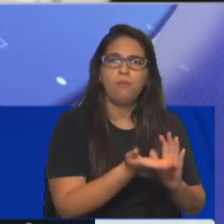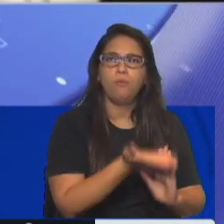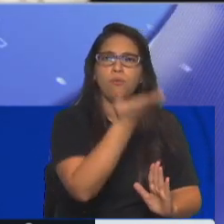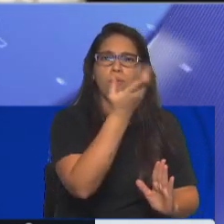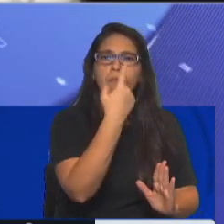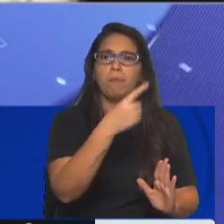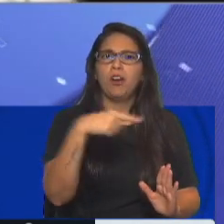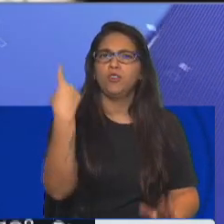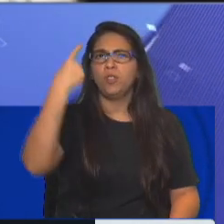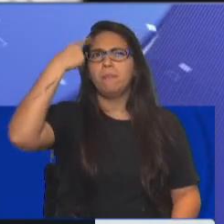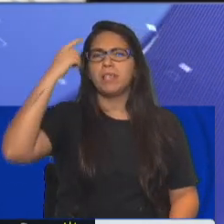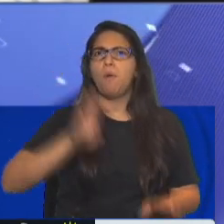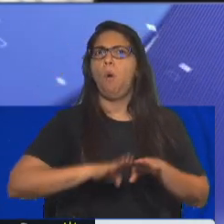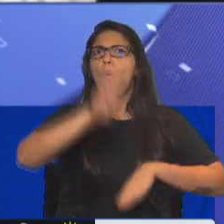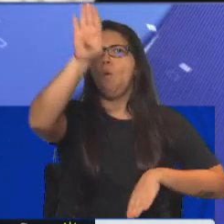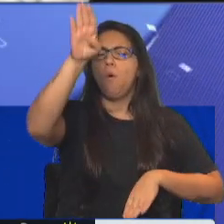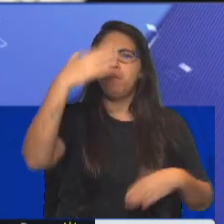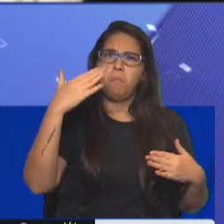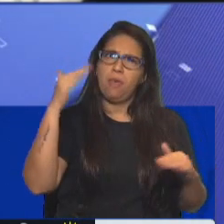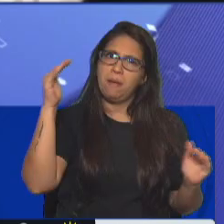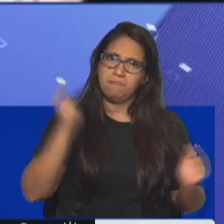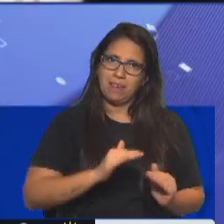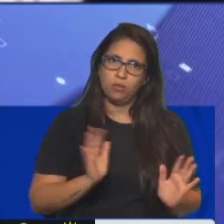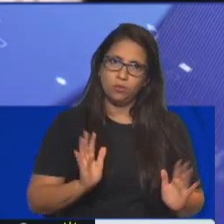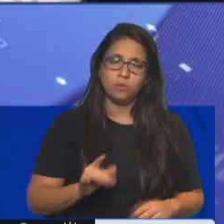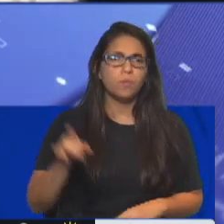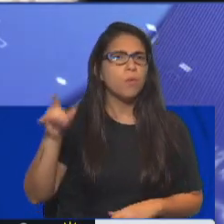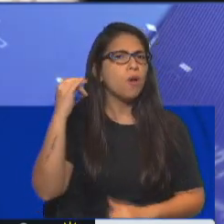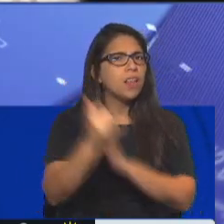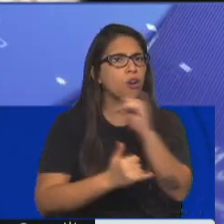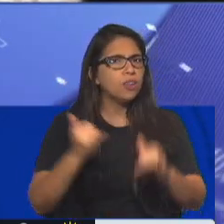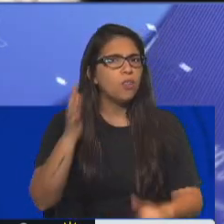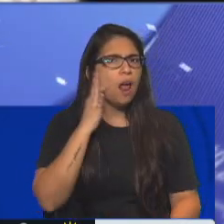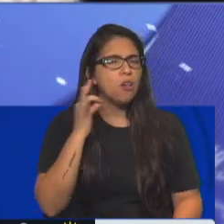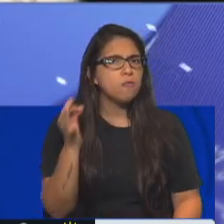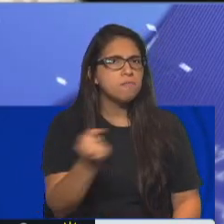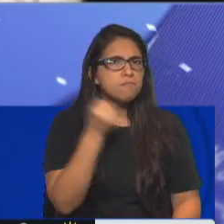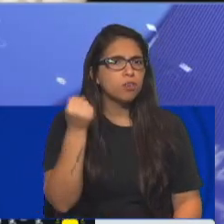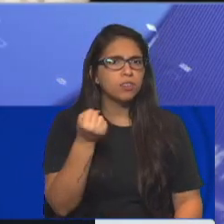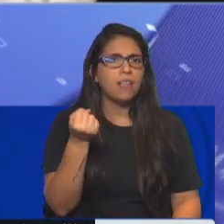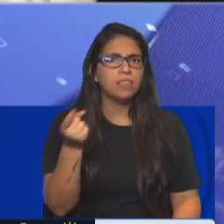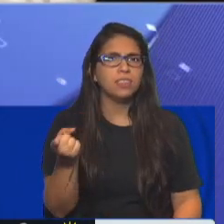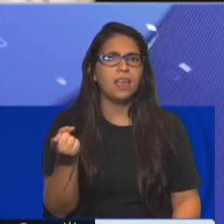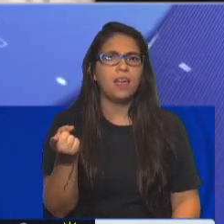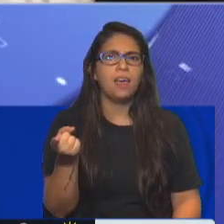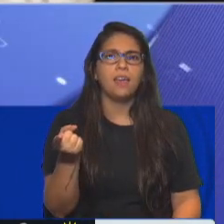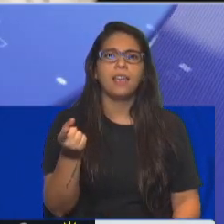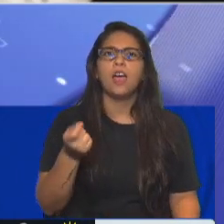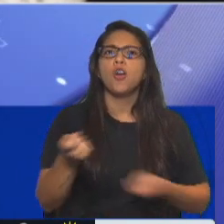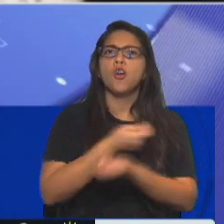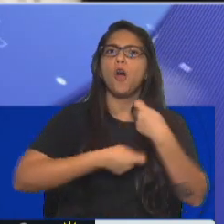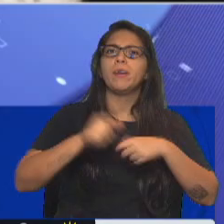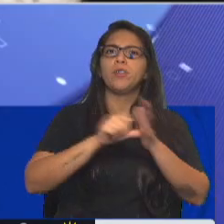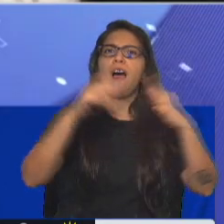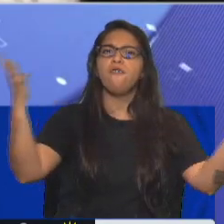como estemos pensando que va a ser. Florencia, me quedo con este dato que estás dando, que es muy bueno, de la dependencia digamos, del comercio exterior,